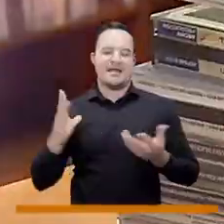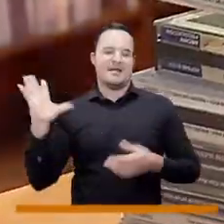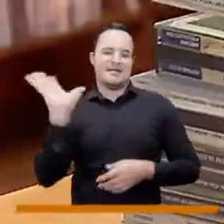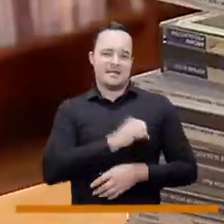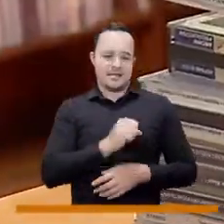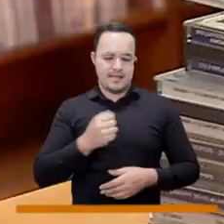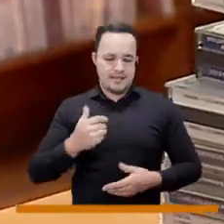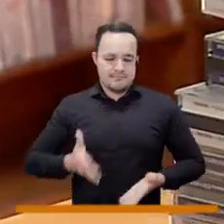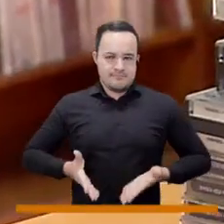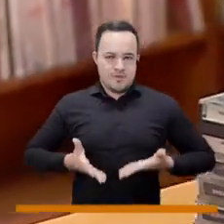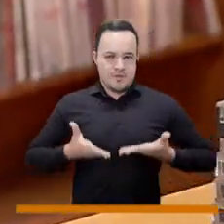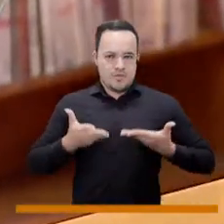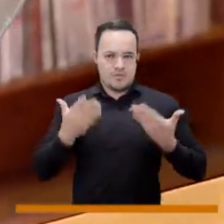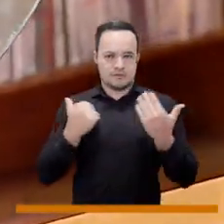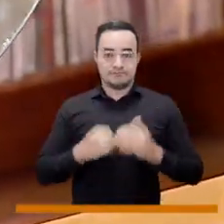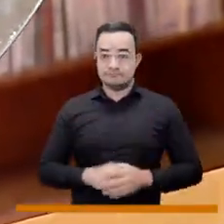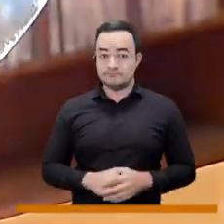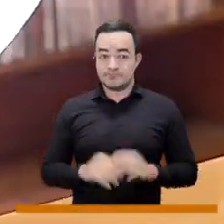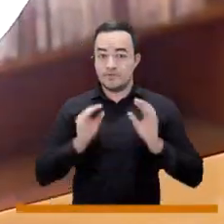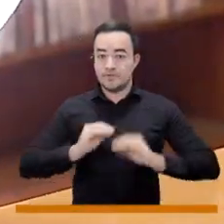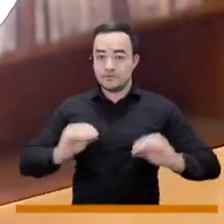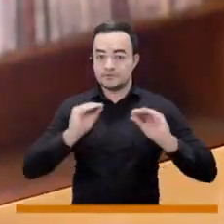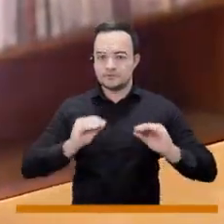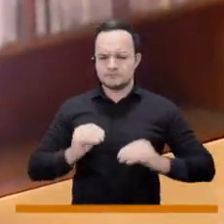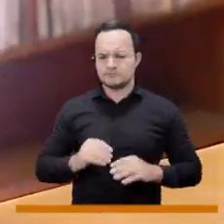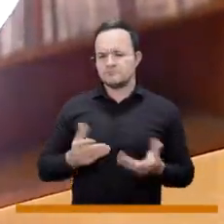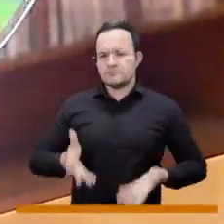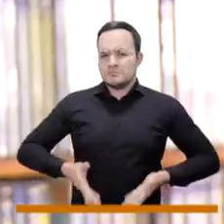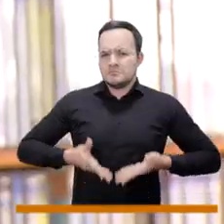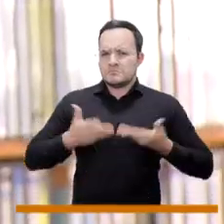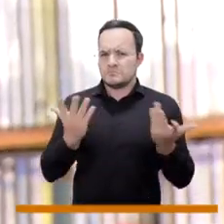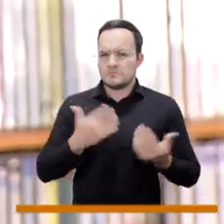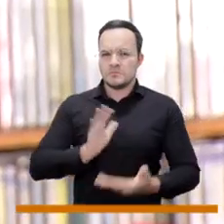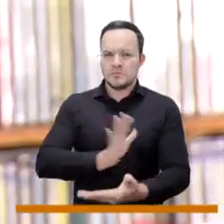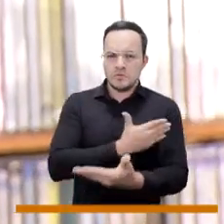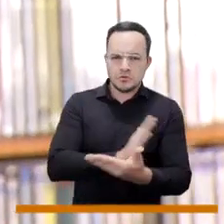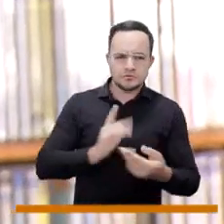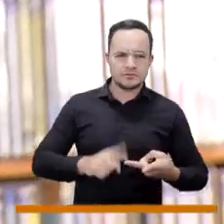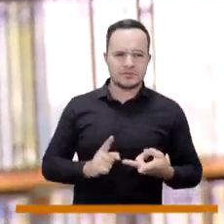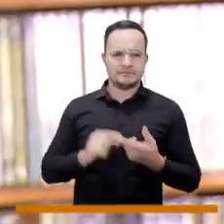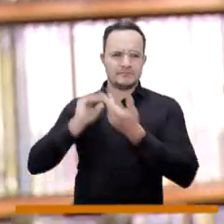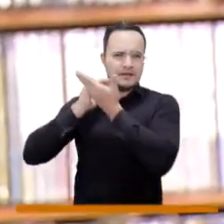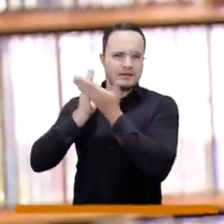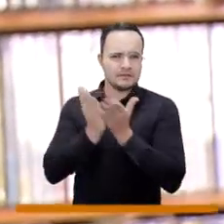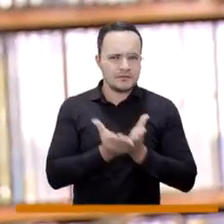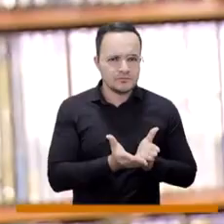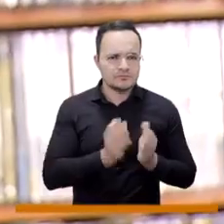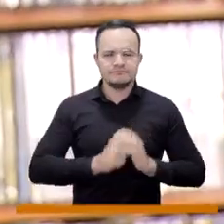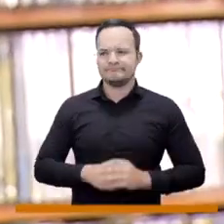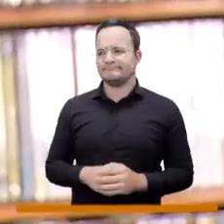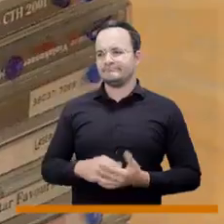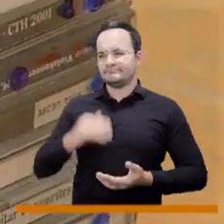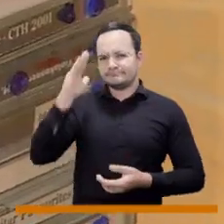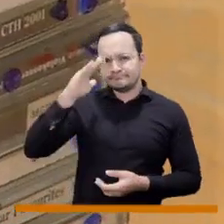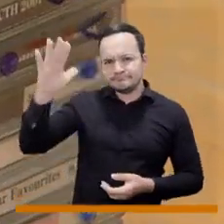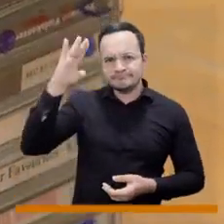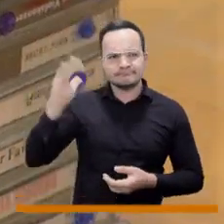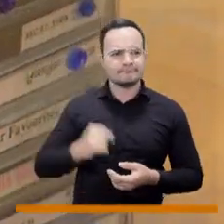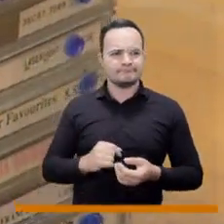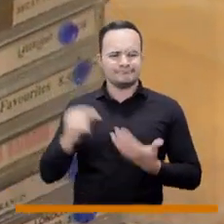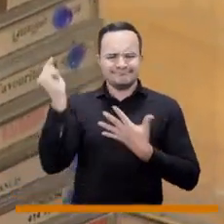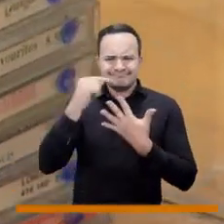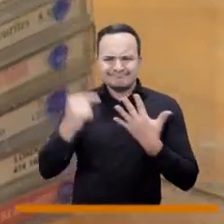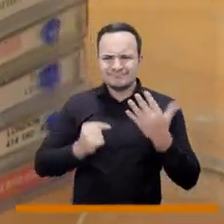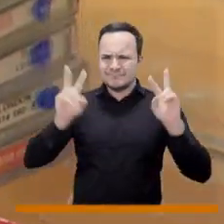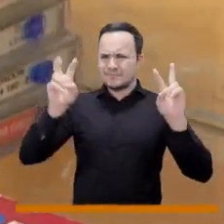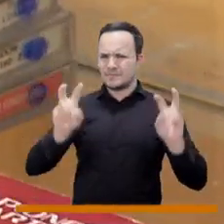importantísima, formación. Formación, es decir, desde la música hasta los contenidos literarios, la historia, la